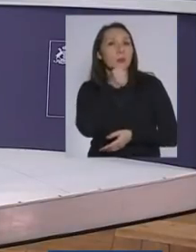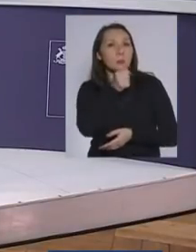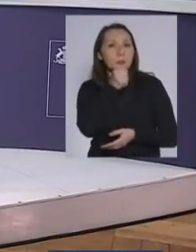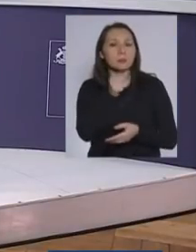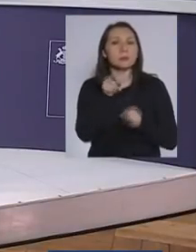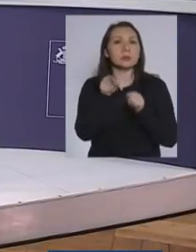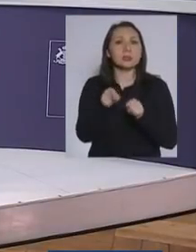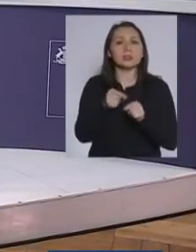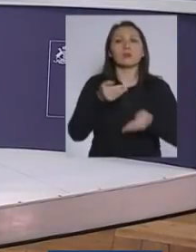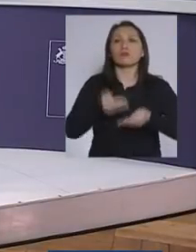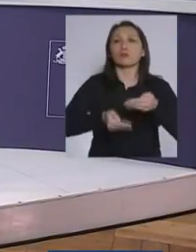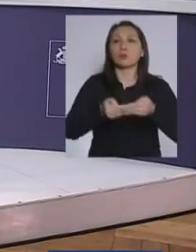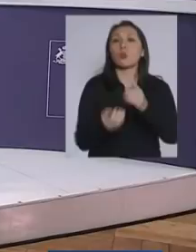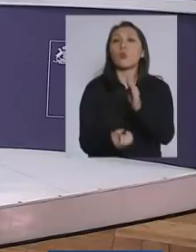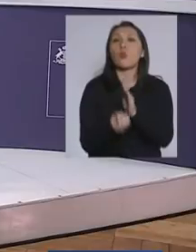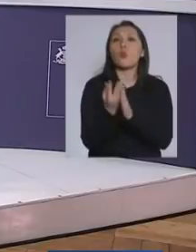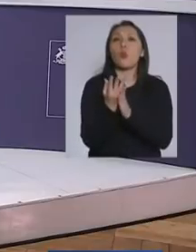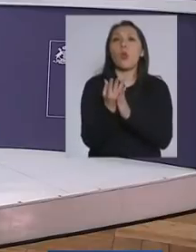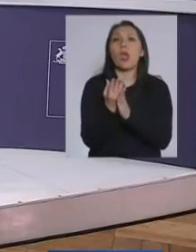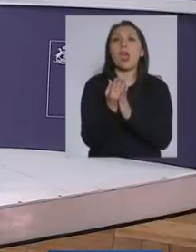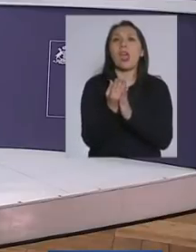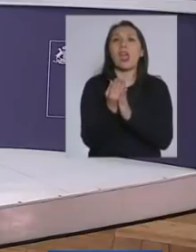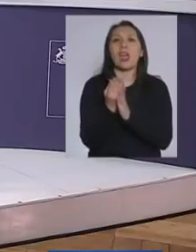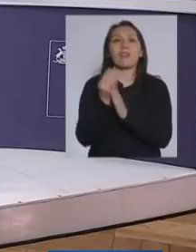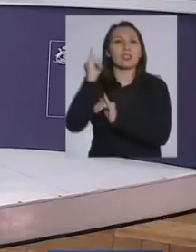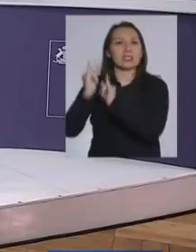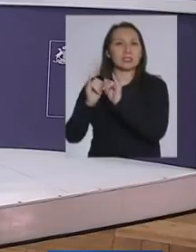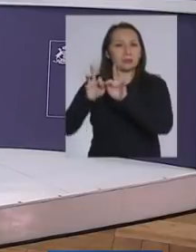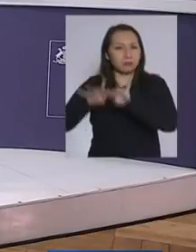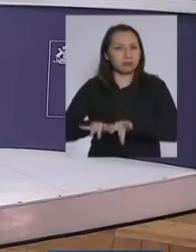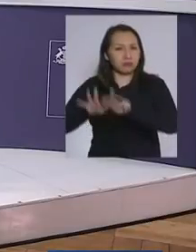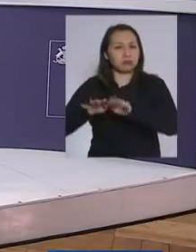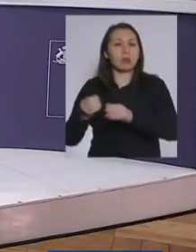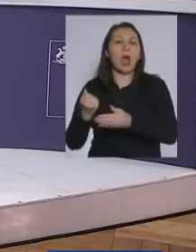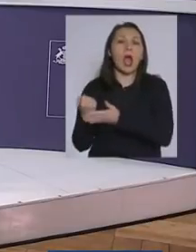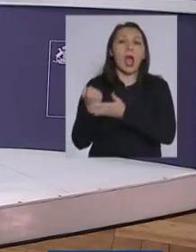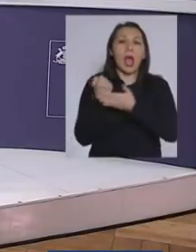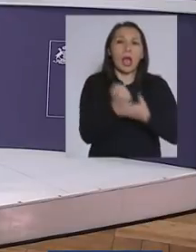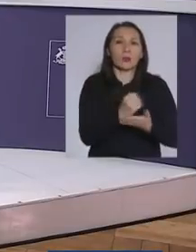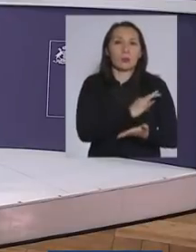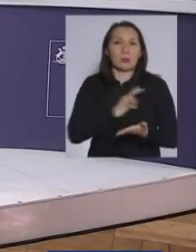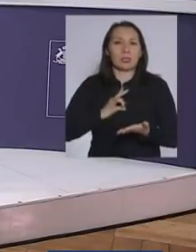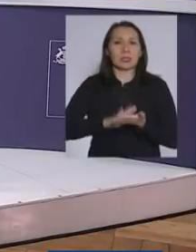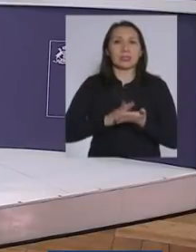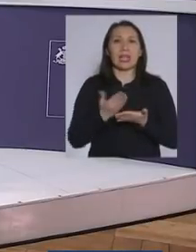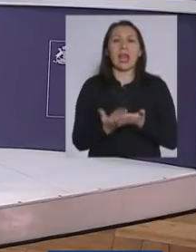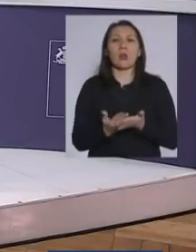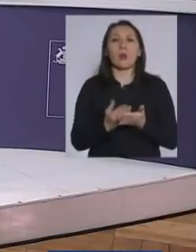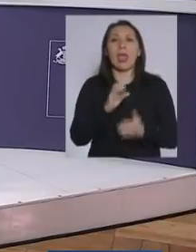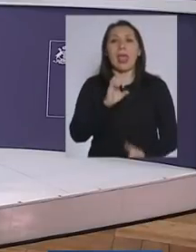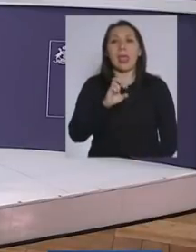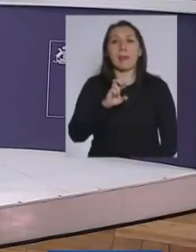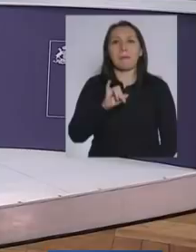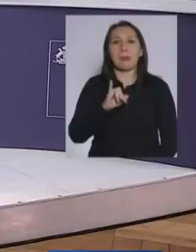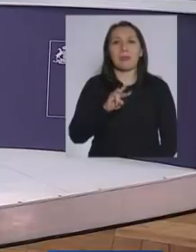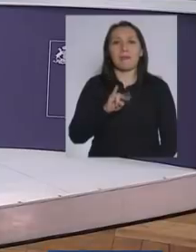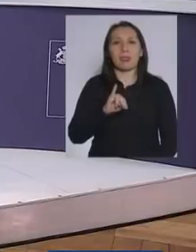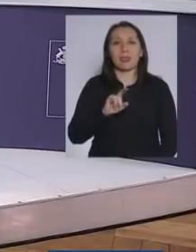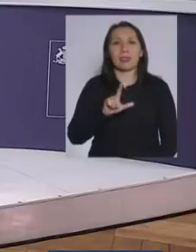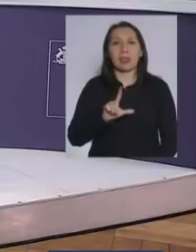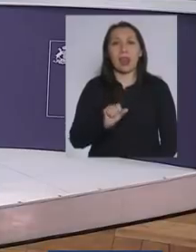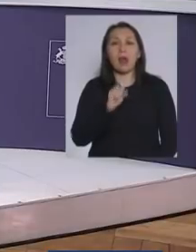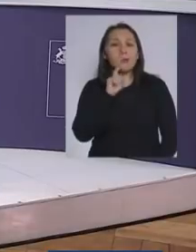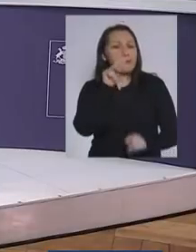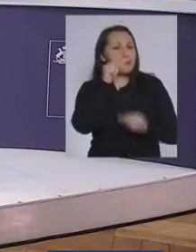este funcionamiento de este nuevo software que refuerza a la plataforma del Ministerio de Salud de EpiVigila y que es parte de este plan